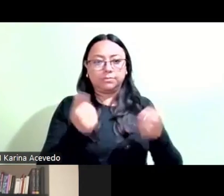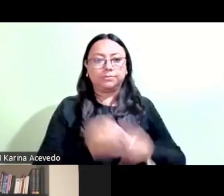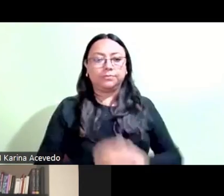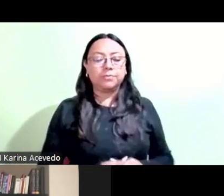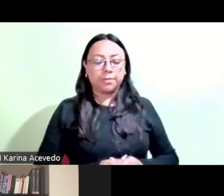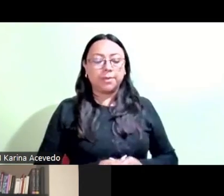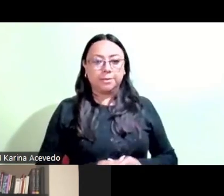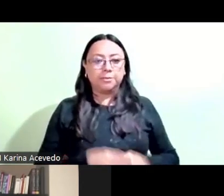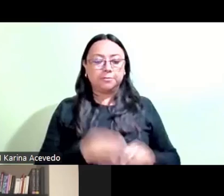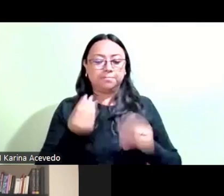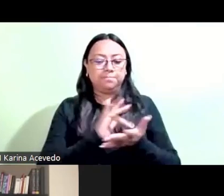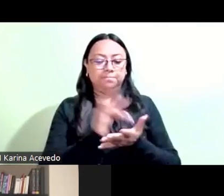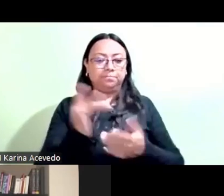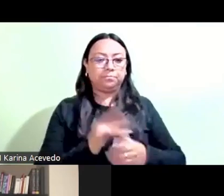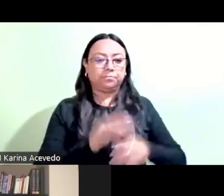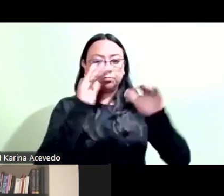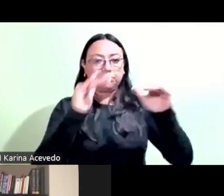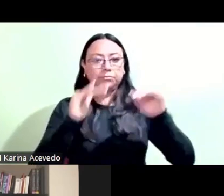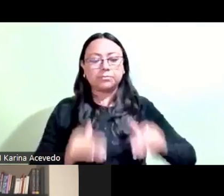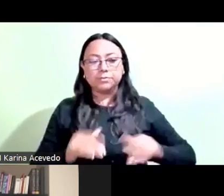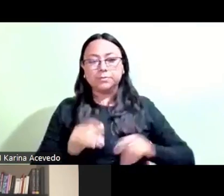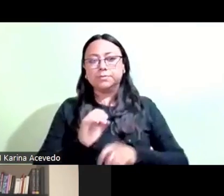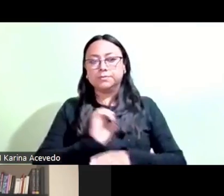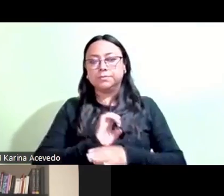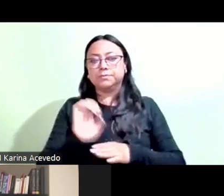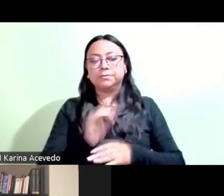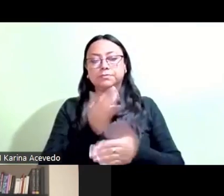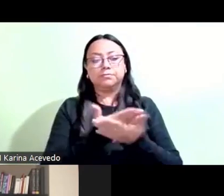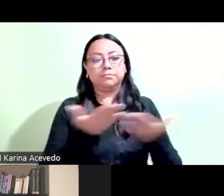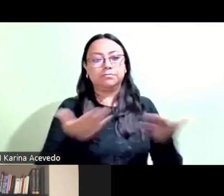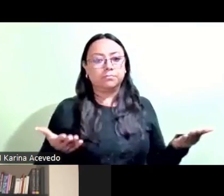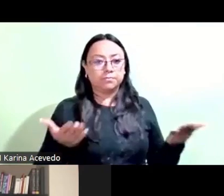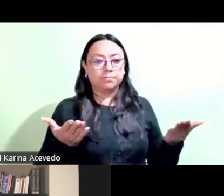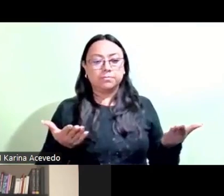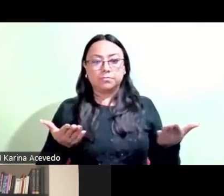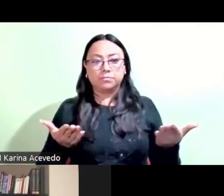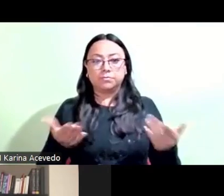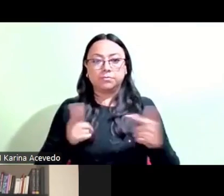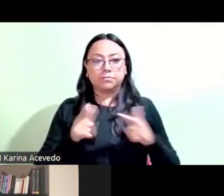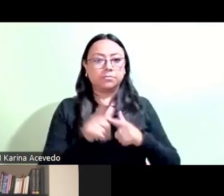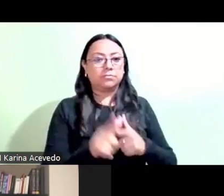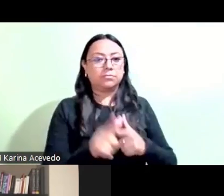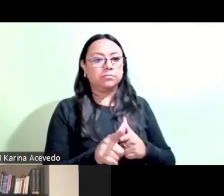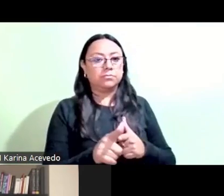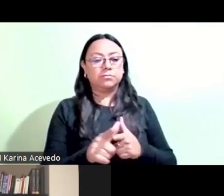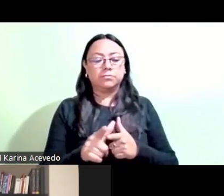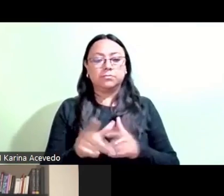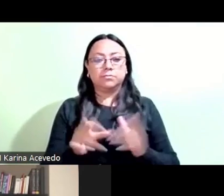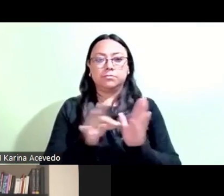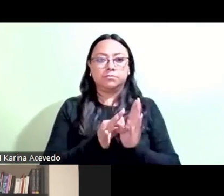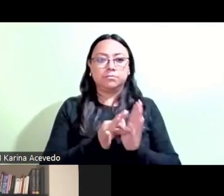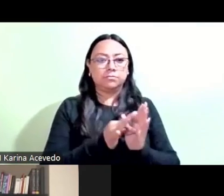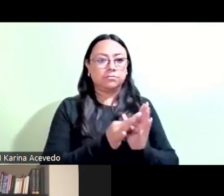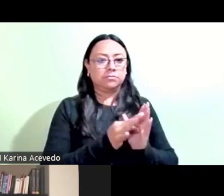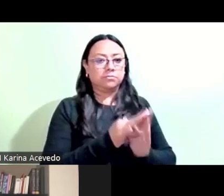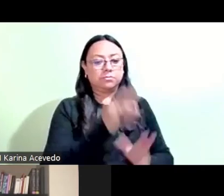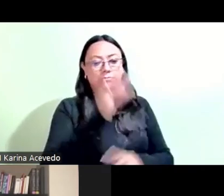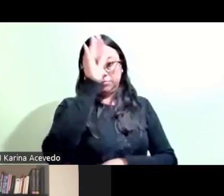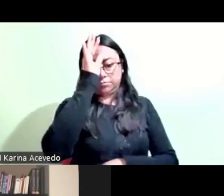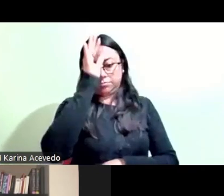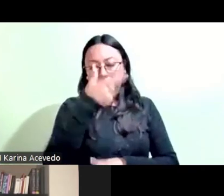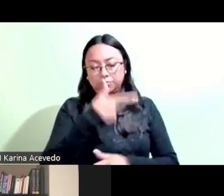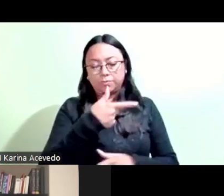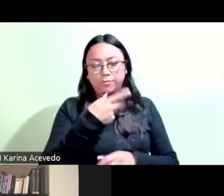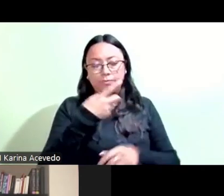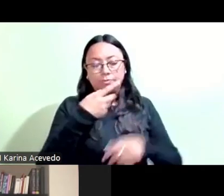secretario. En consecuencia, daríamos el orden al siguiente seguimiento al siguiente punto en el orden del día, que es el